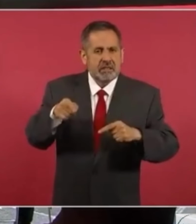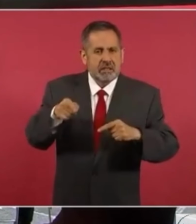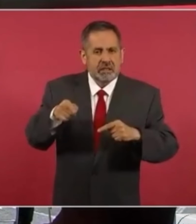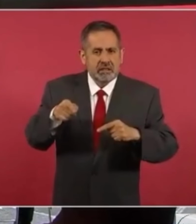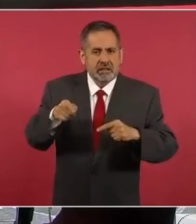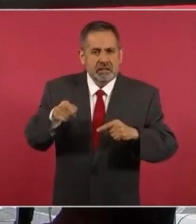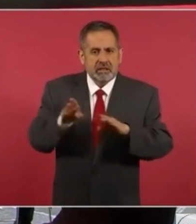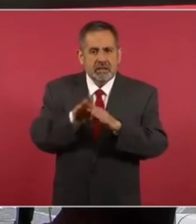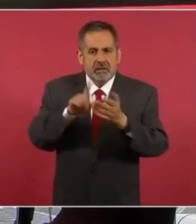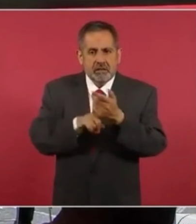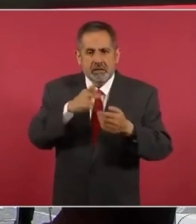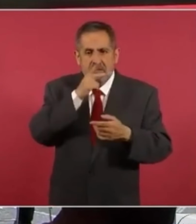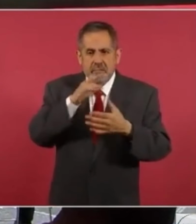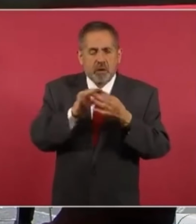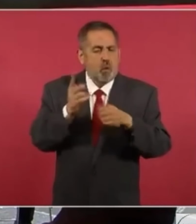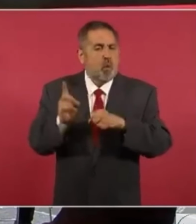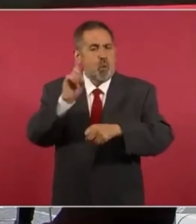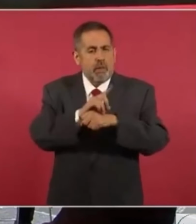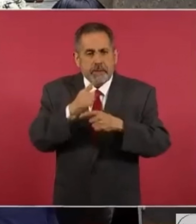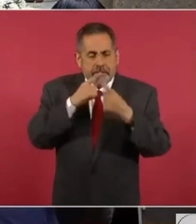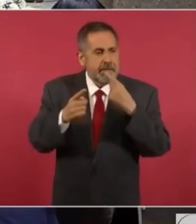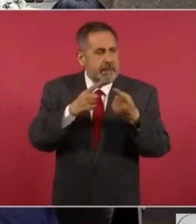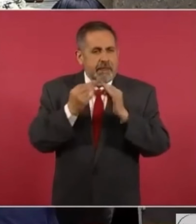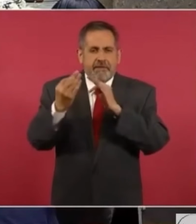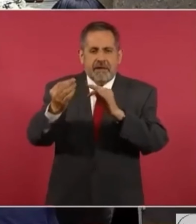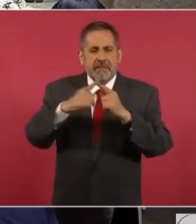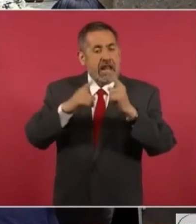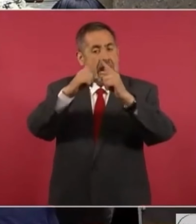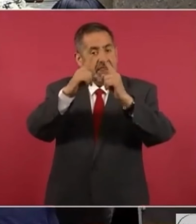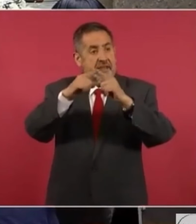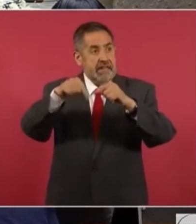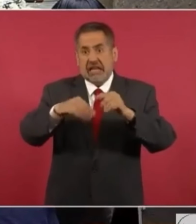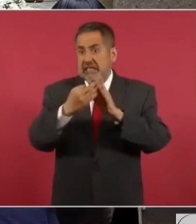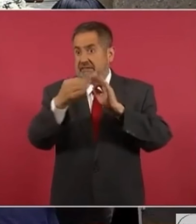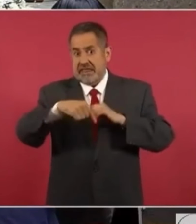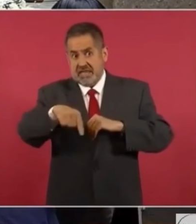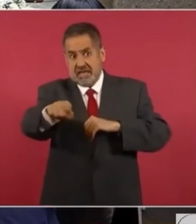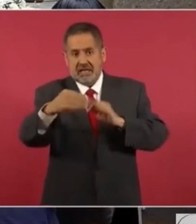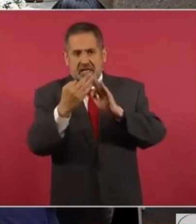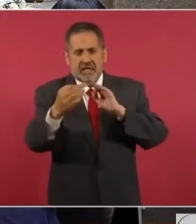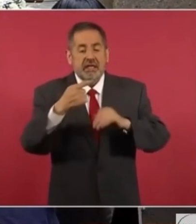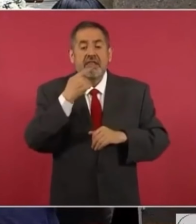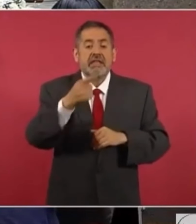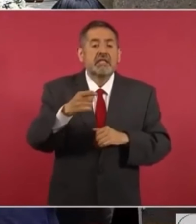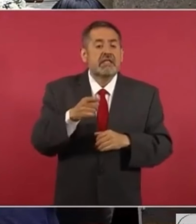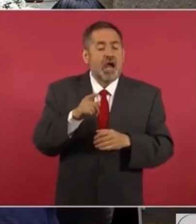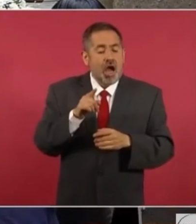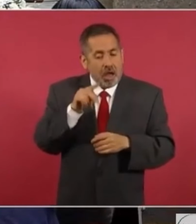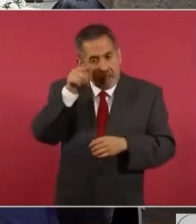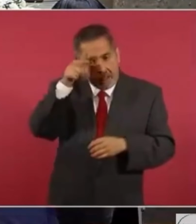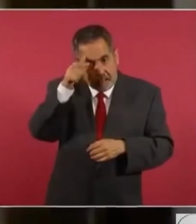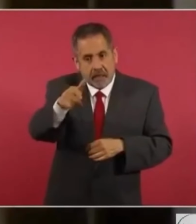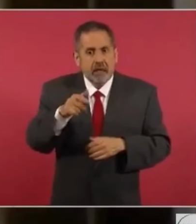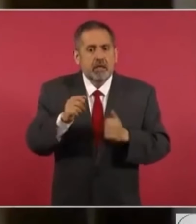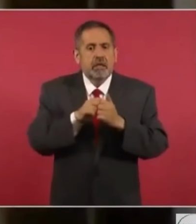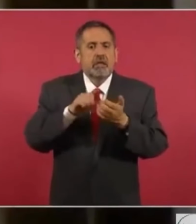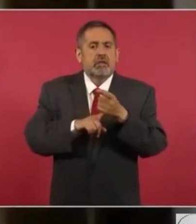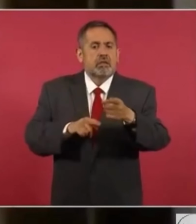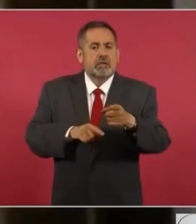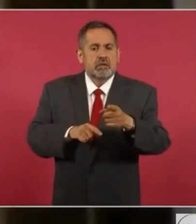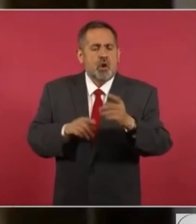estaba él con su padre un día frente a la catedral, aquí a unos metros, y que se encontró con